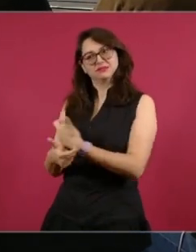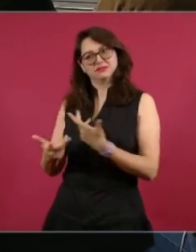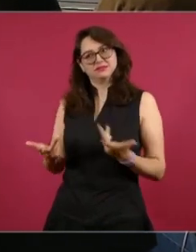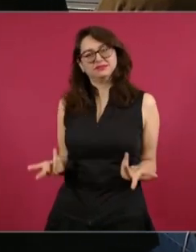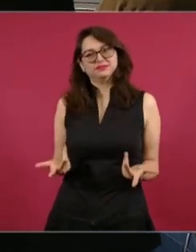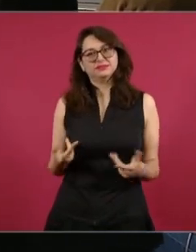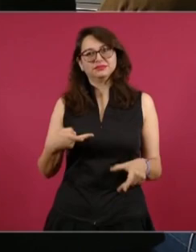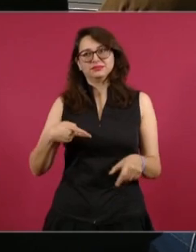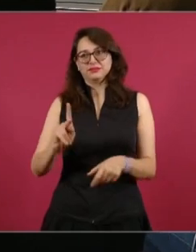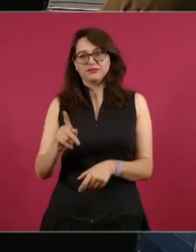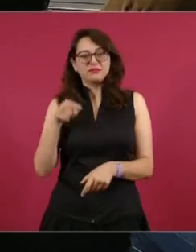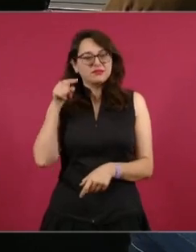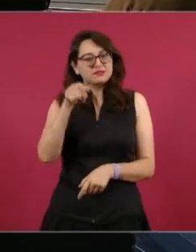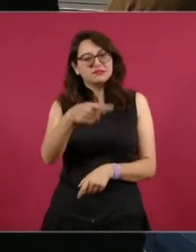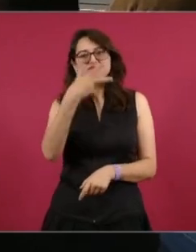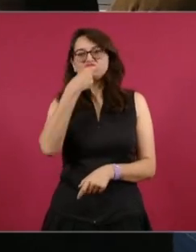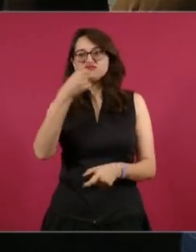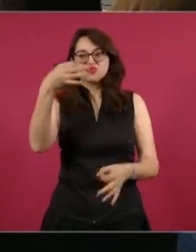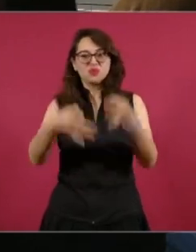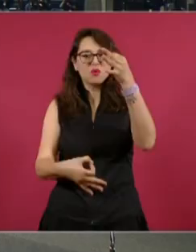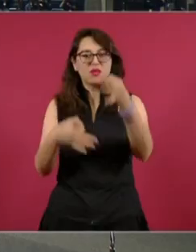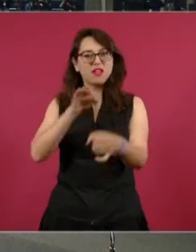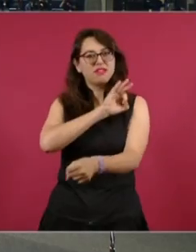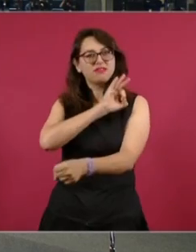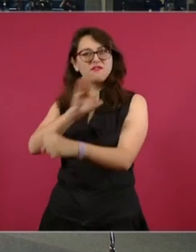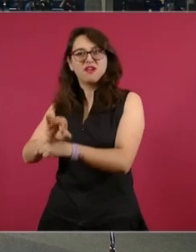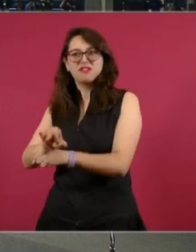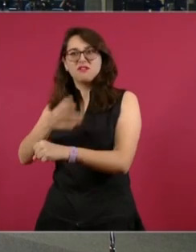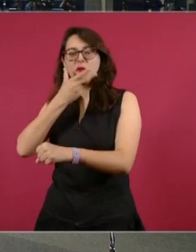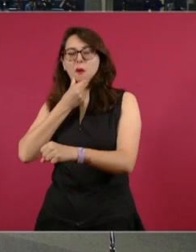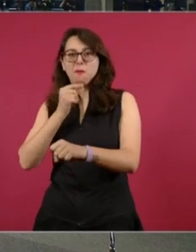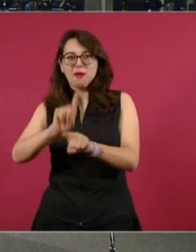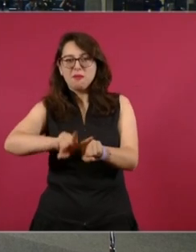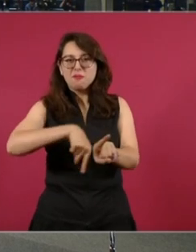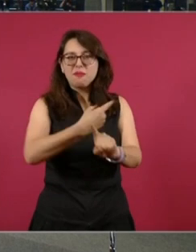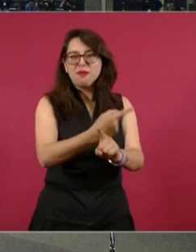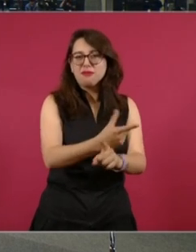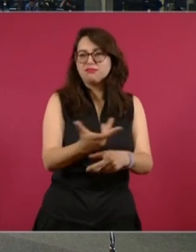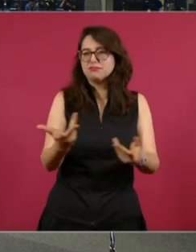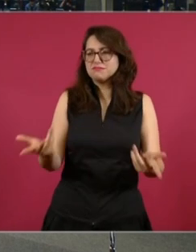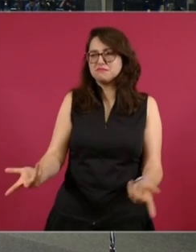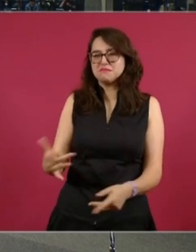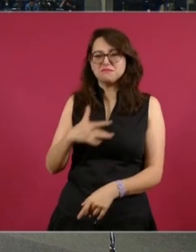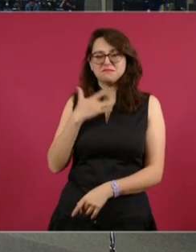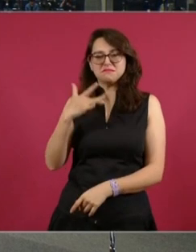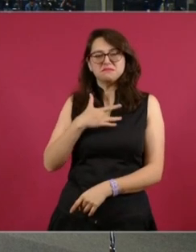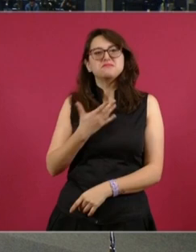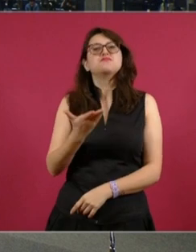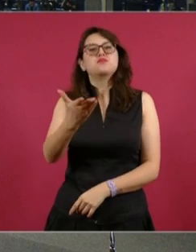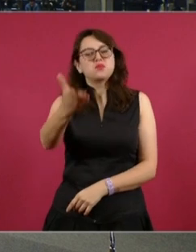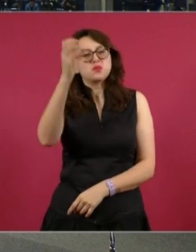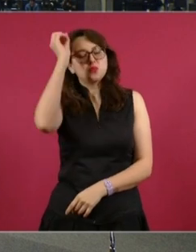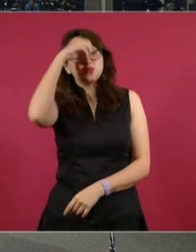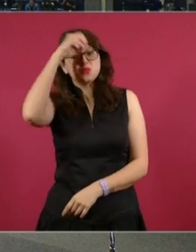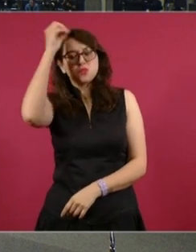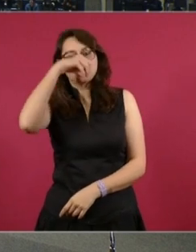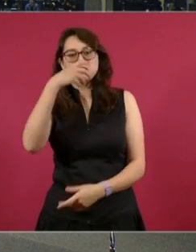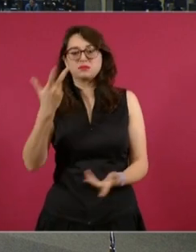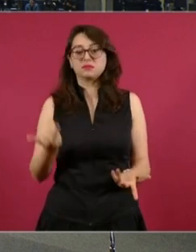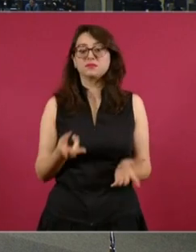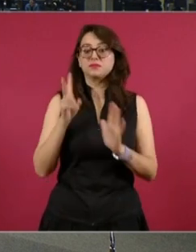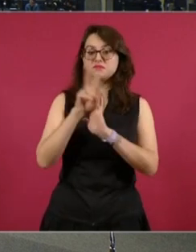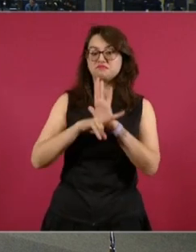resolución propició la indignación nacional. ¿Qué nos puede decir sobre esta declaración, presidente? ¿Considera usted que difundir